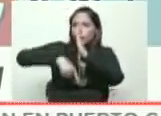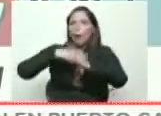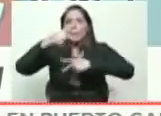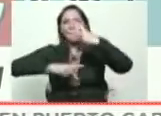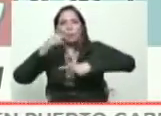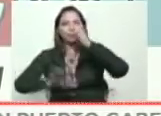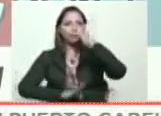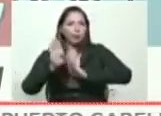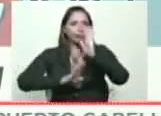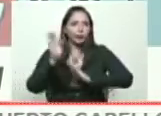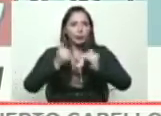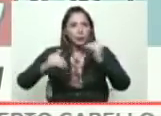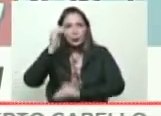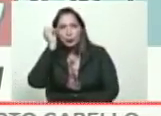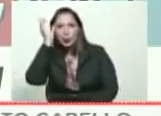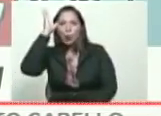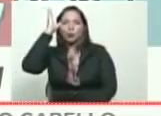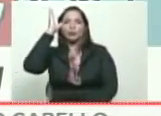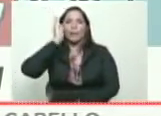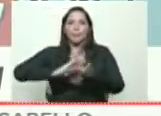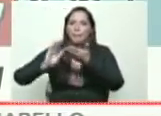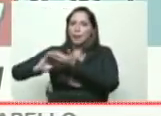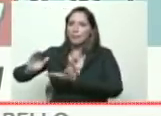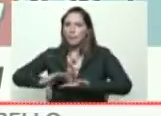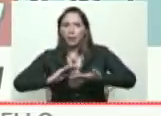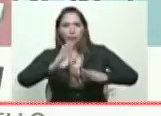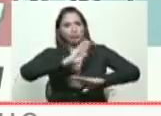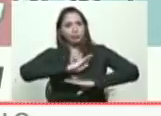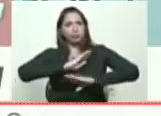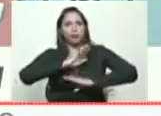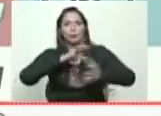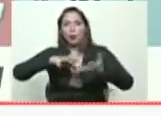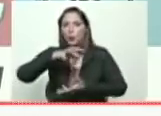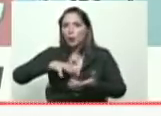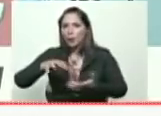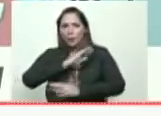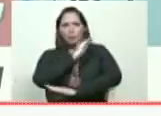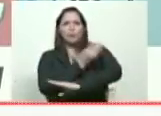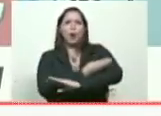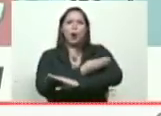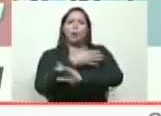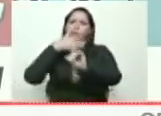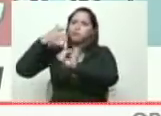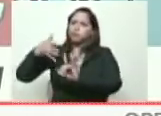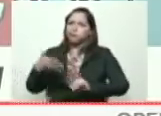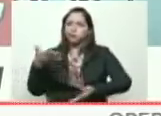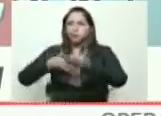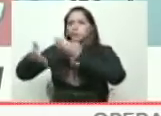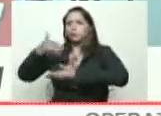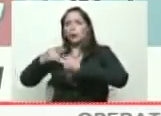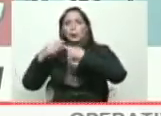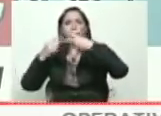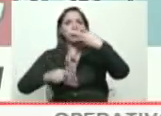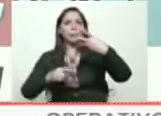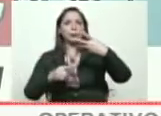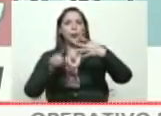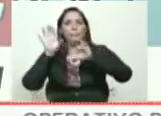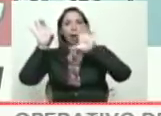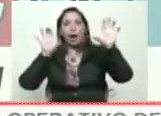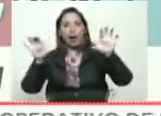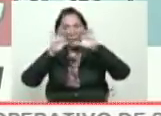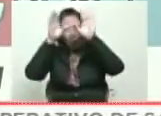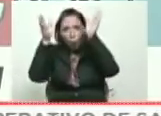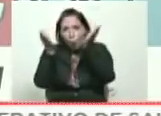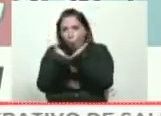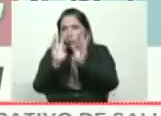productiva, que es capaz de solucionar sus propios problemas, a fortalecer las relaciones con la diversidad de país y con